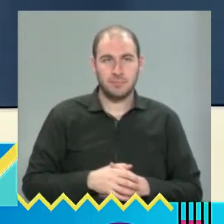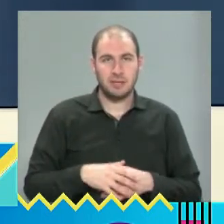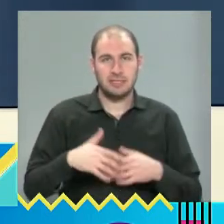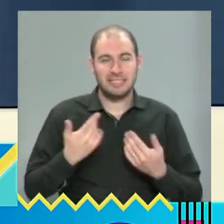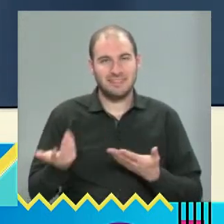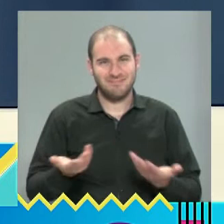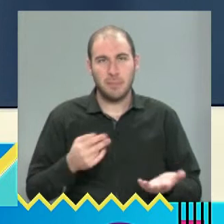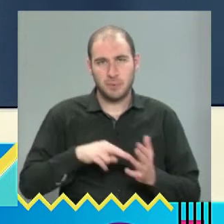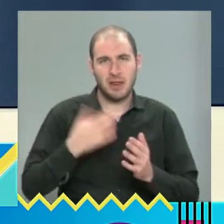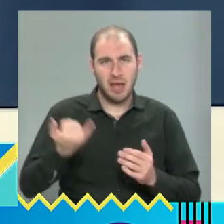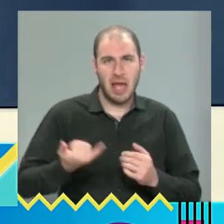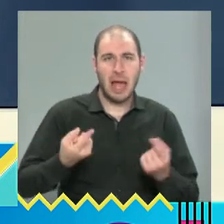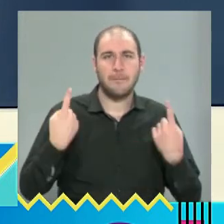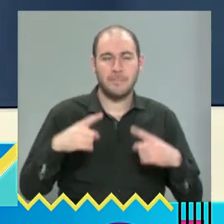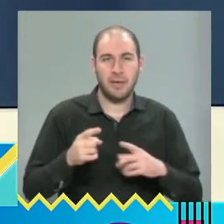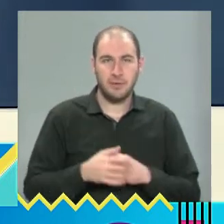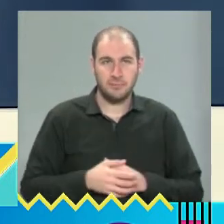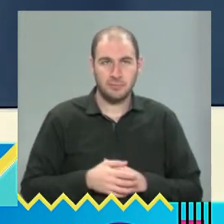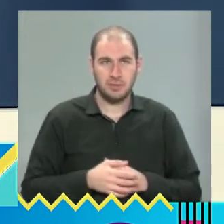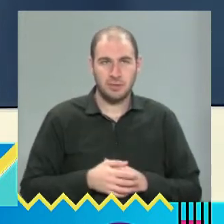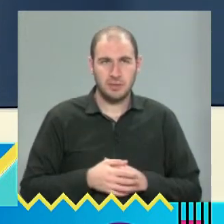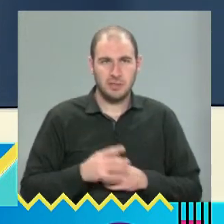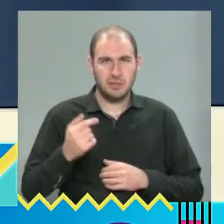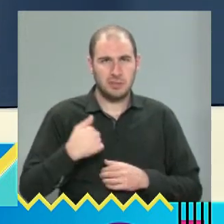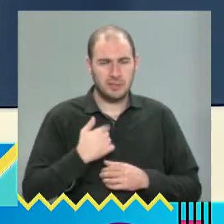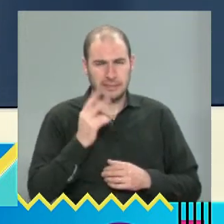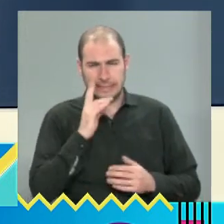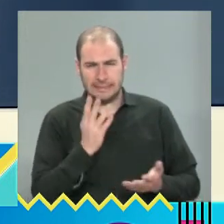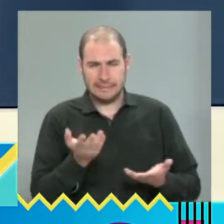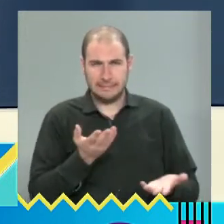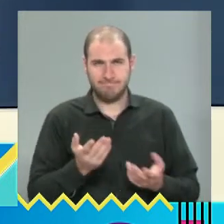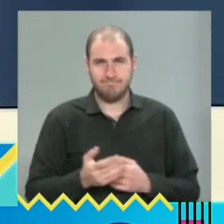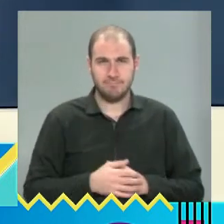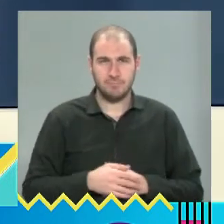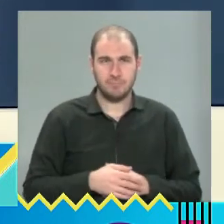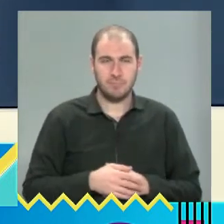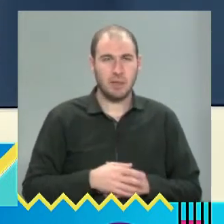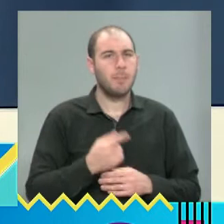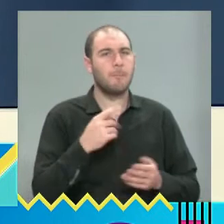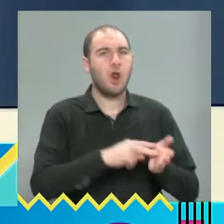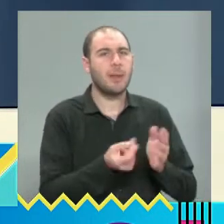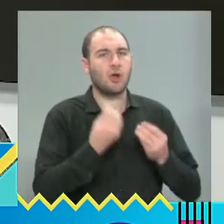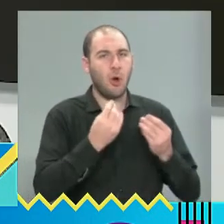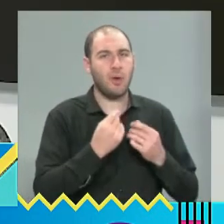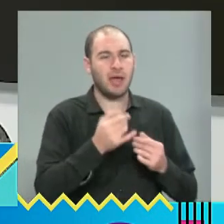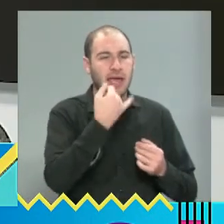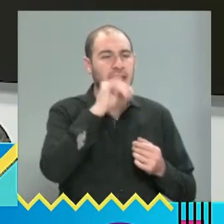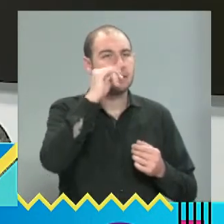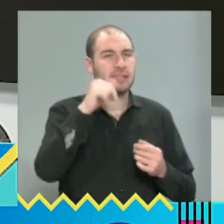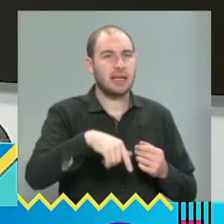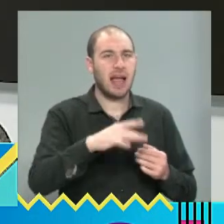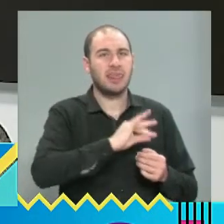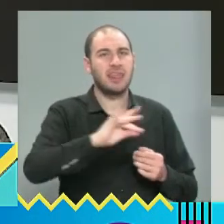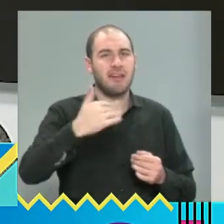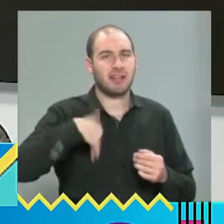relativo. Impacta, por supuesto, pero no lo miraría tanto yo. Yo miraría puntualmente. ¿Y cómo le impacta hoy esa tasa de interés a la